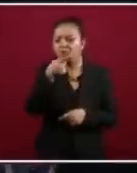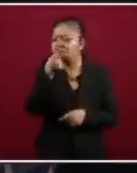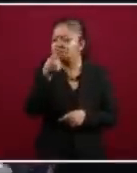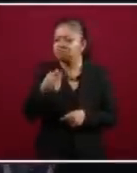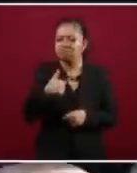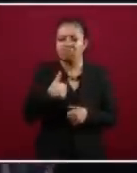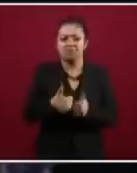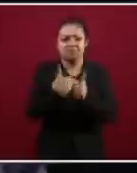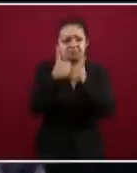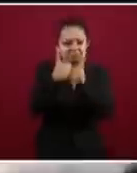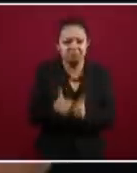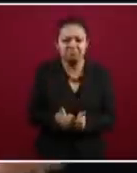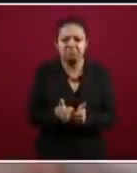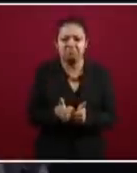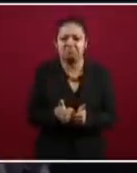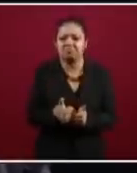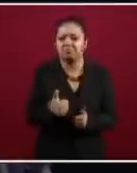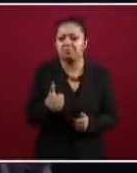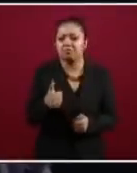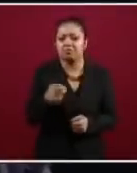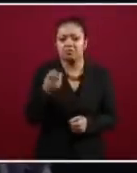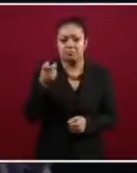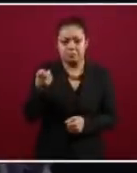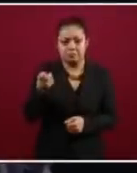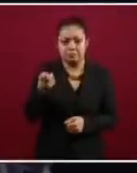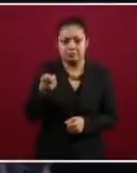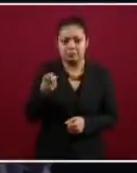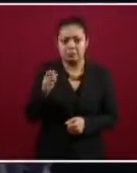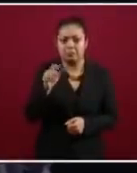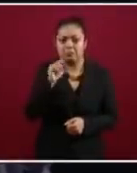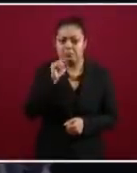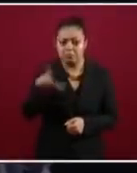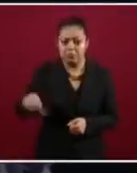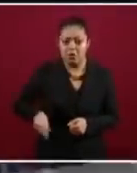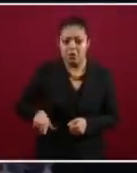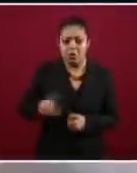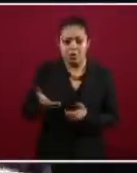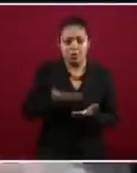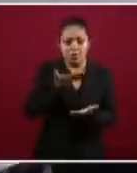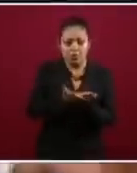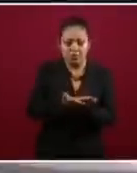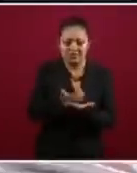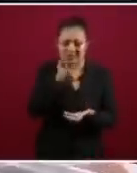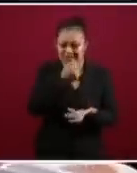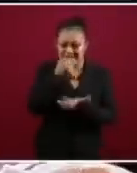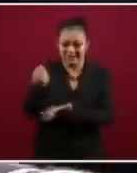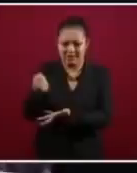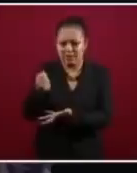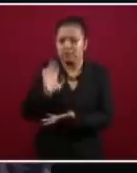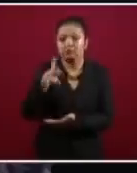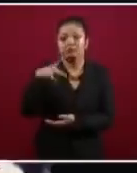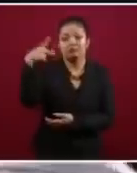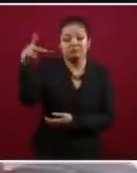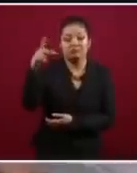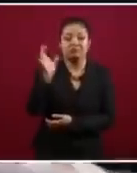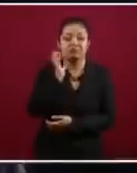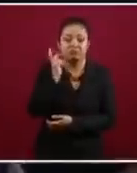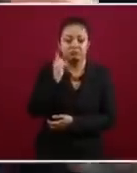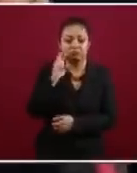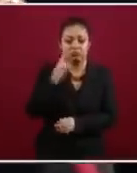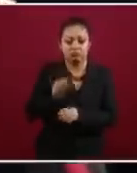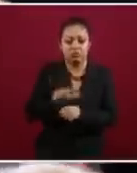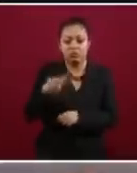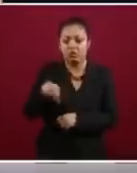quedar, eso no cambia para nada la propuesta que se hizo por parte del gobierno de presupuesto, ya está en manos de la Cámara. Pero